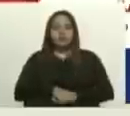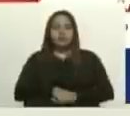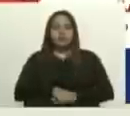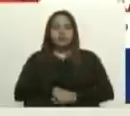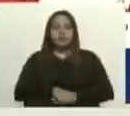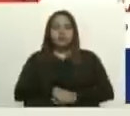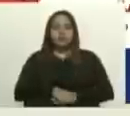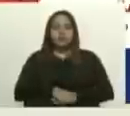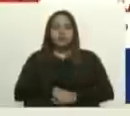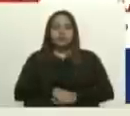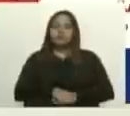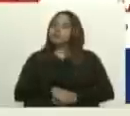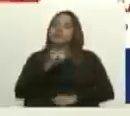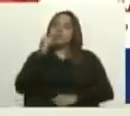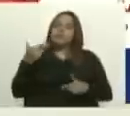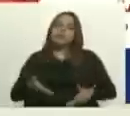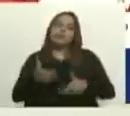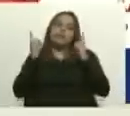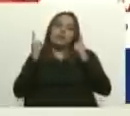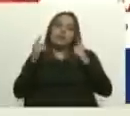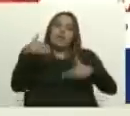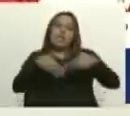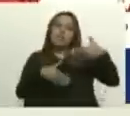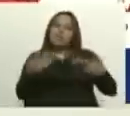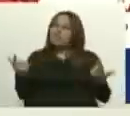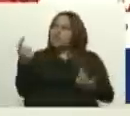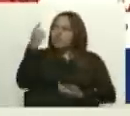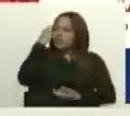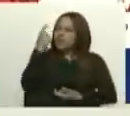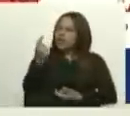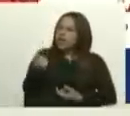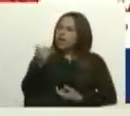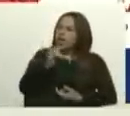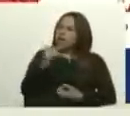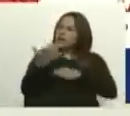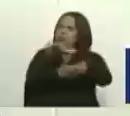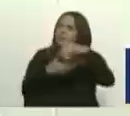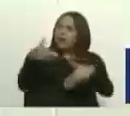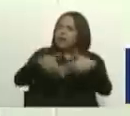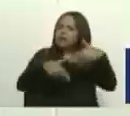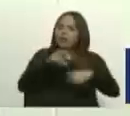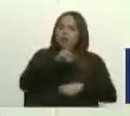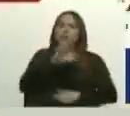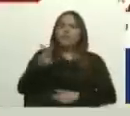invalidaron lo que habían hecho. Eso fue cuando la primera